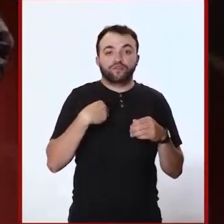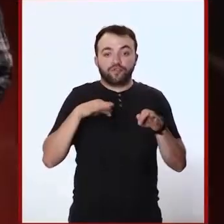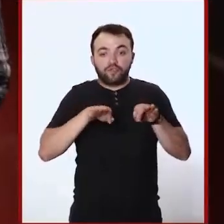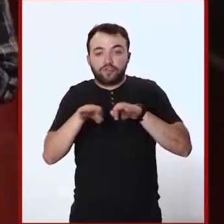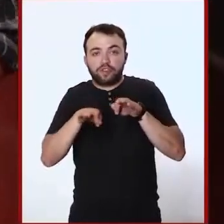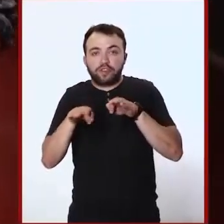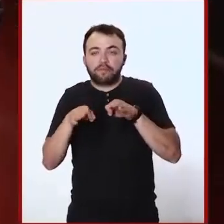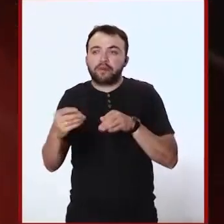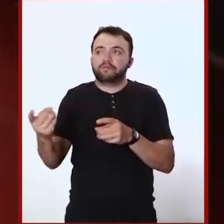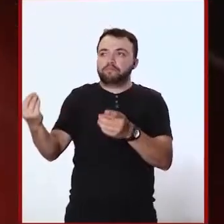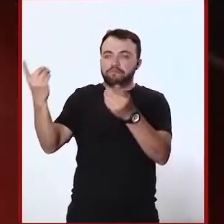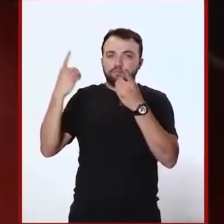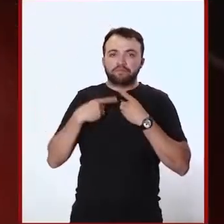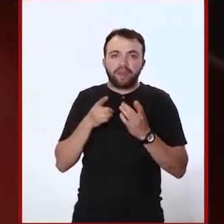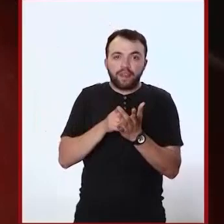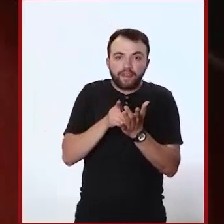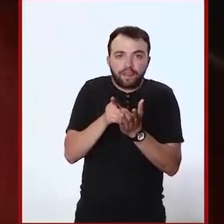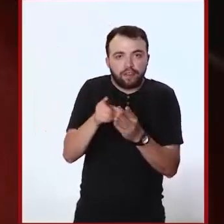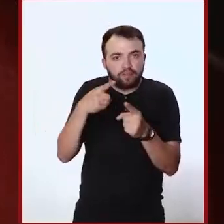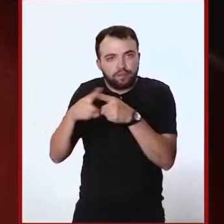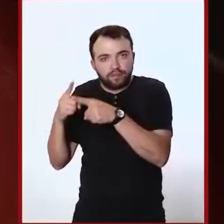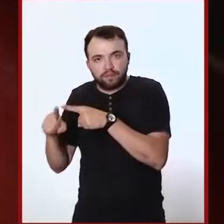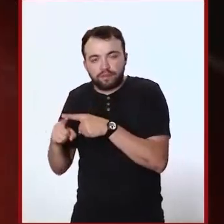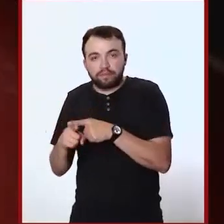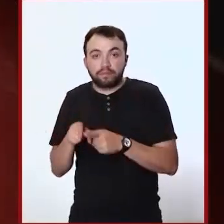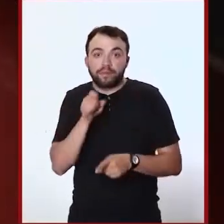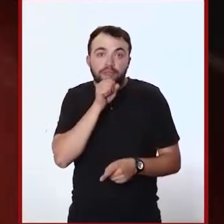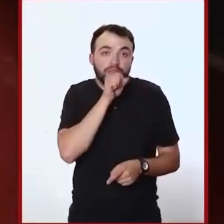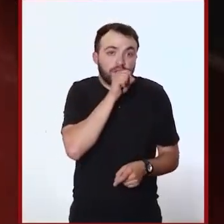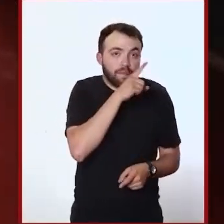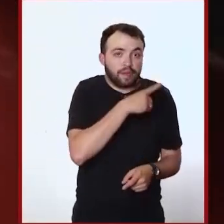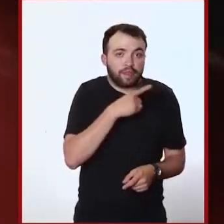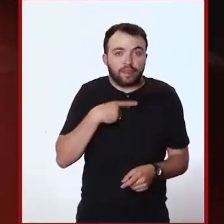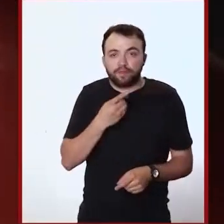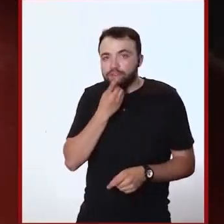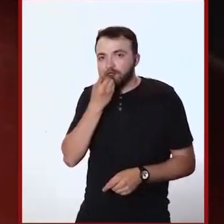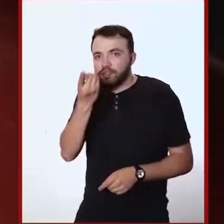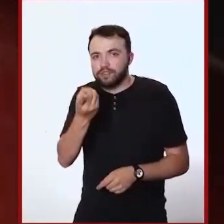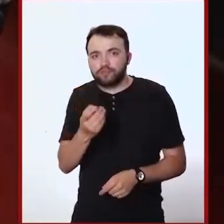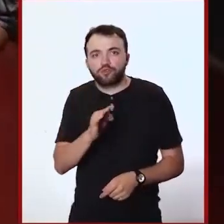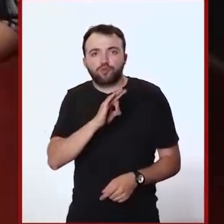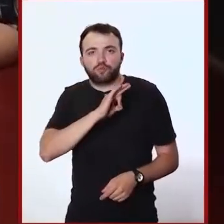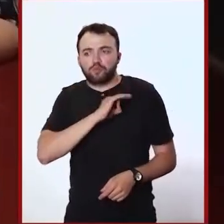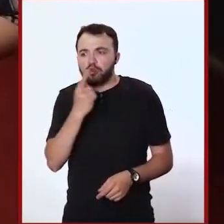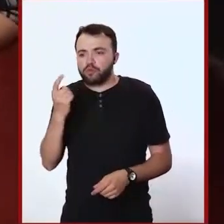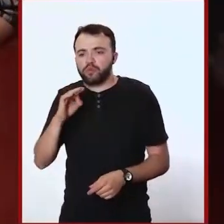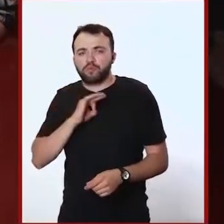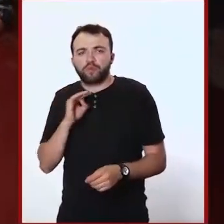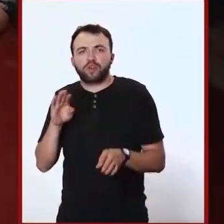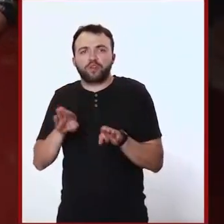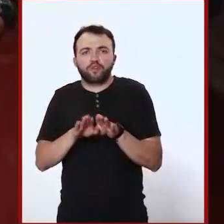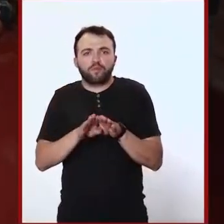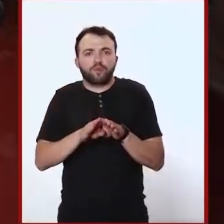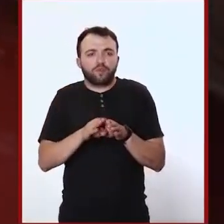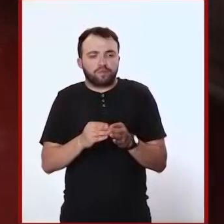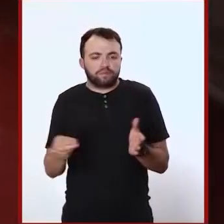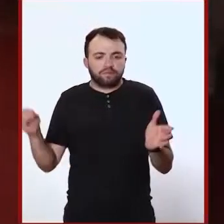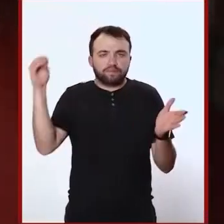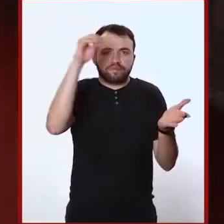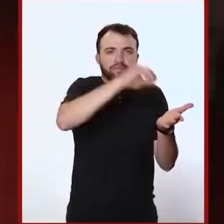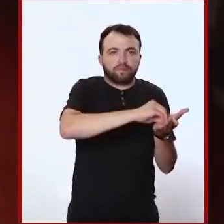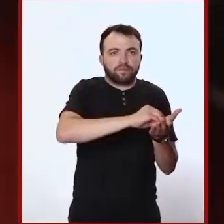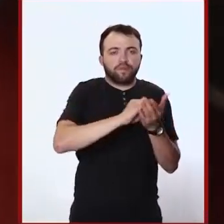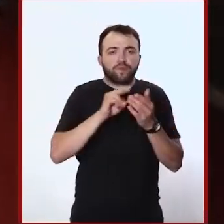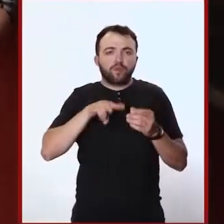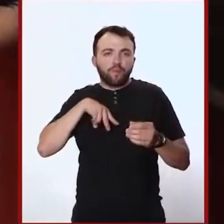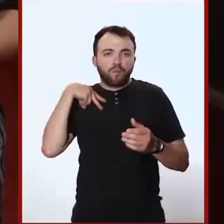y subordinado. Sí. Aunque también hay que mencionar que se puede uno dar de alta voluntariamente para contar con ello